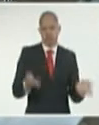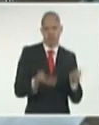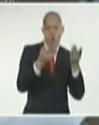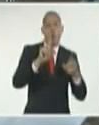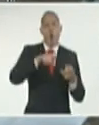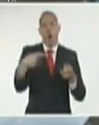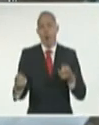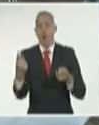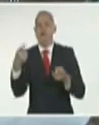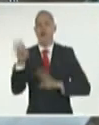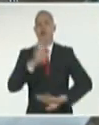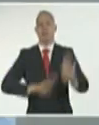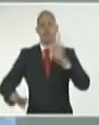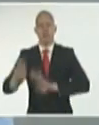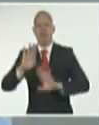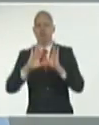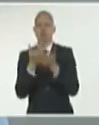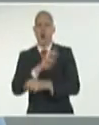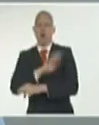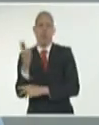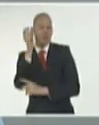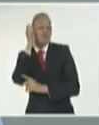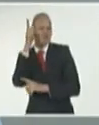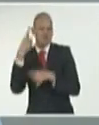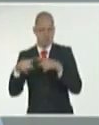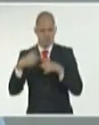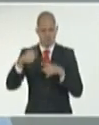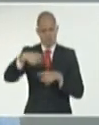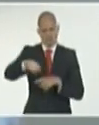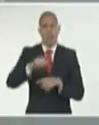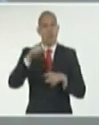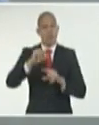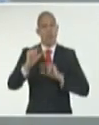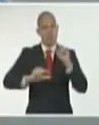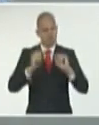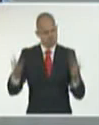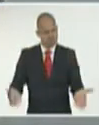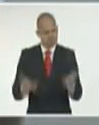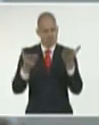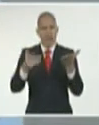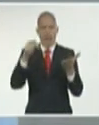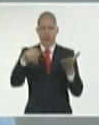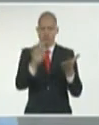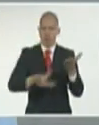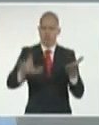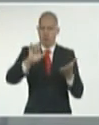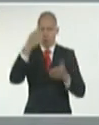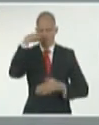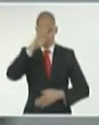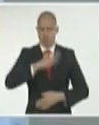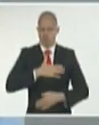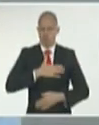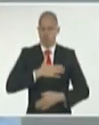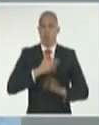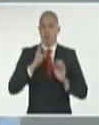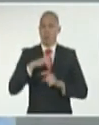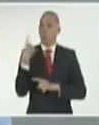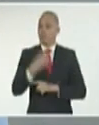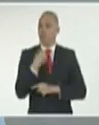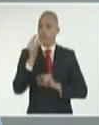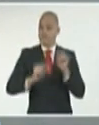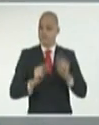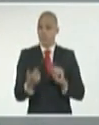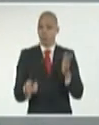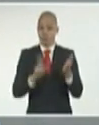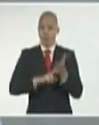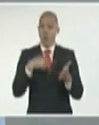relevante prioridad para la continuidad del proyecto social cubano. Y ahí es donde está la inspiración que tenemos que tener los comunistas, que tenemos que tener